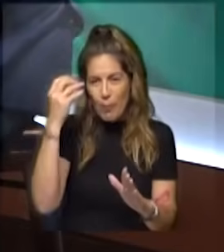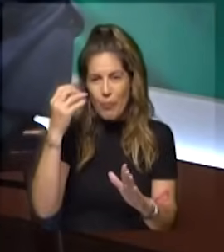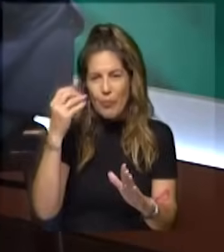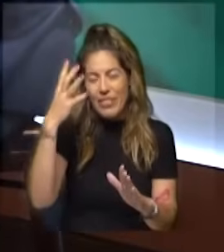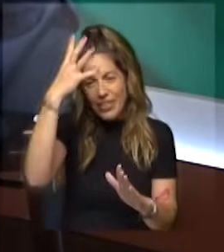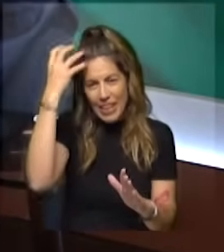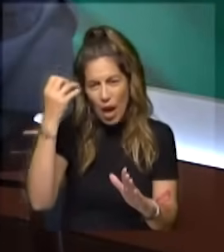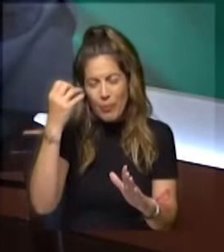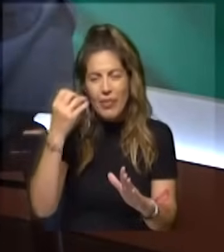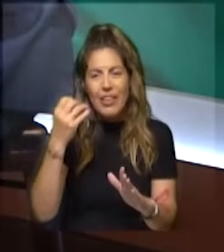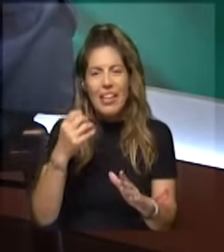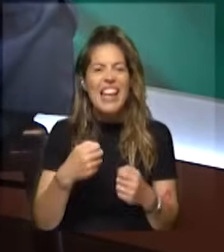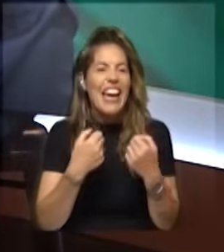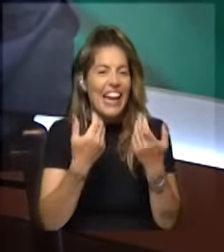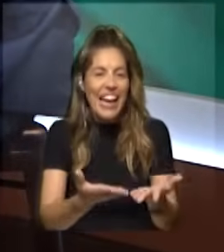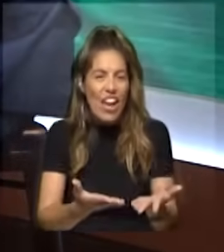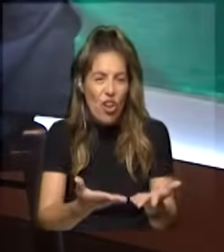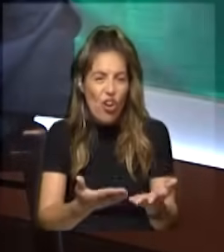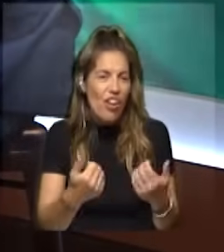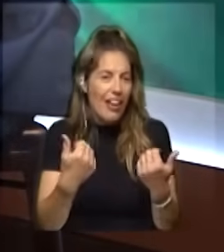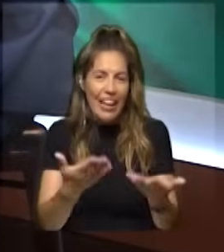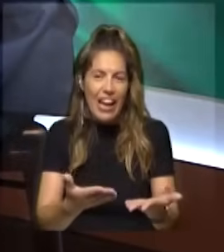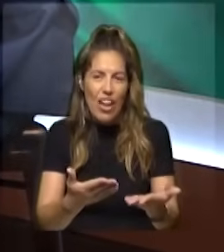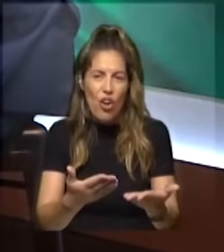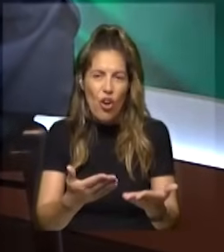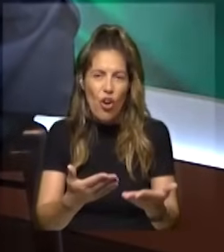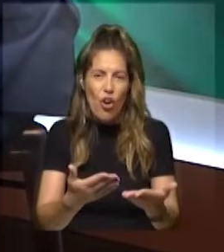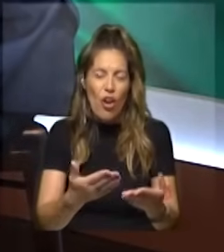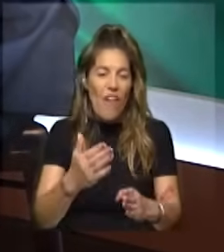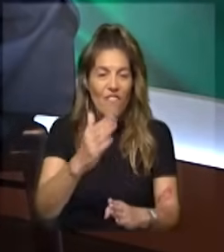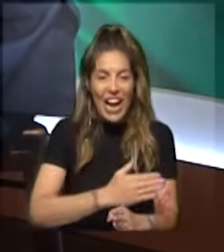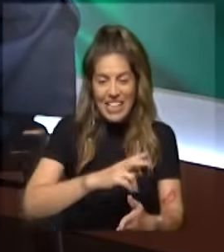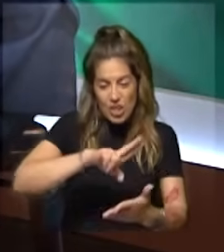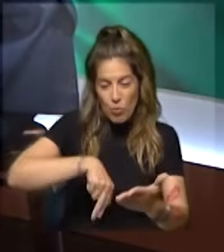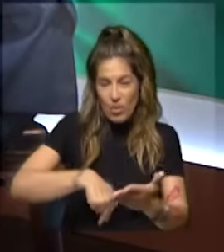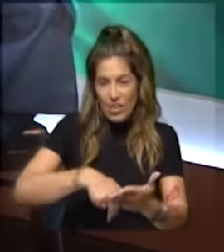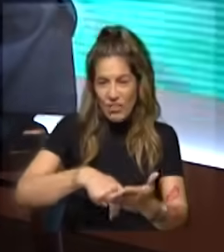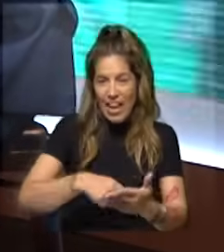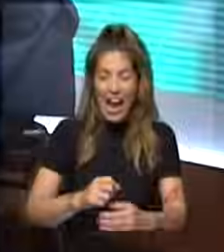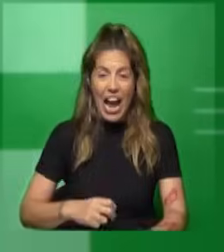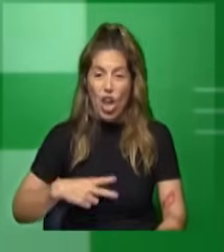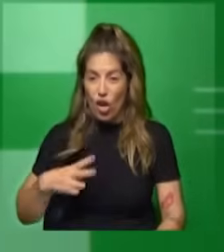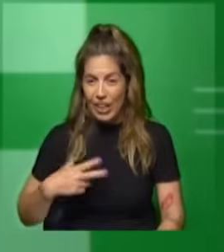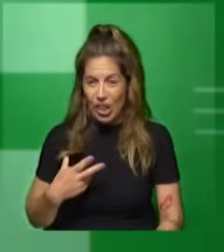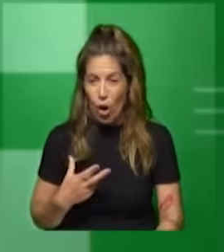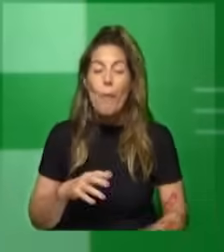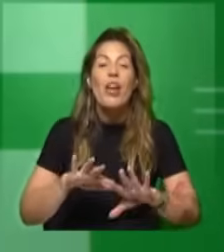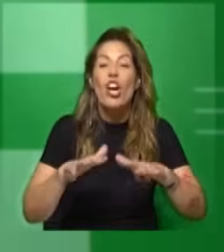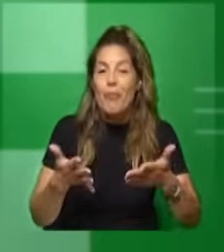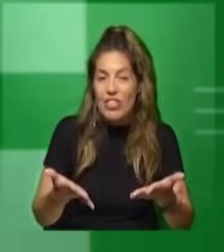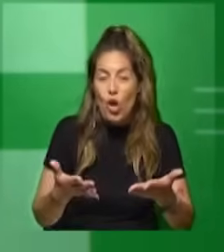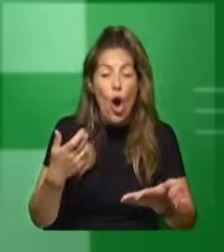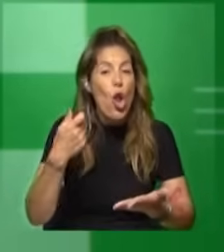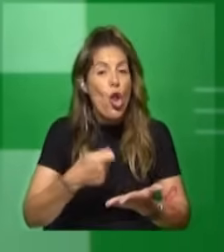Trump como que le regaló un montón de bajas tributarias a los ricos. Pero ¿qué pasó? Lo